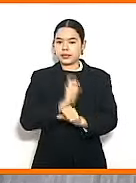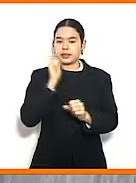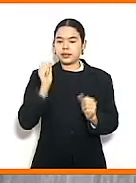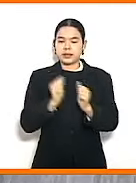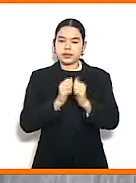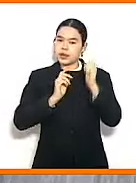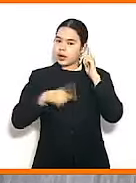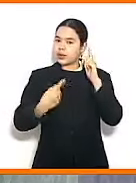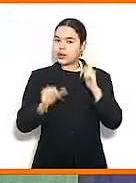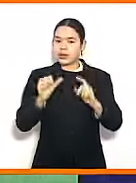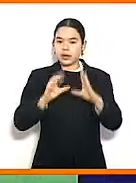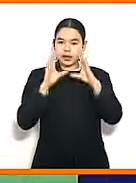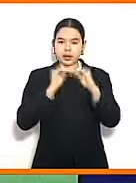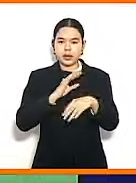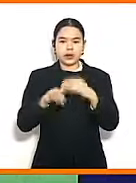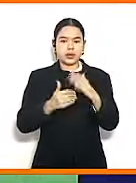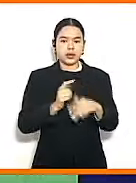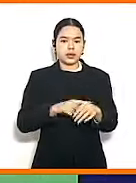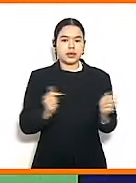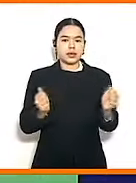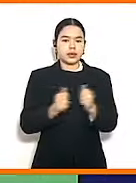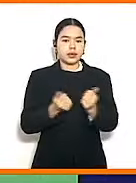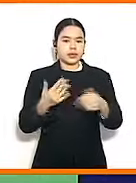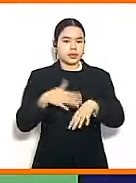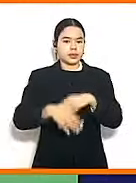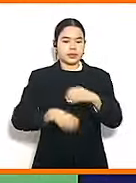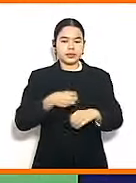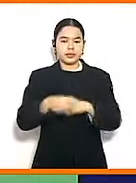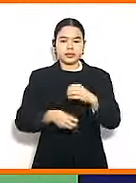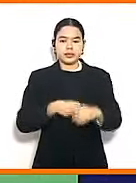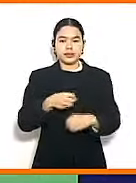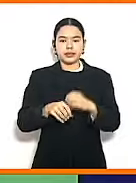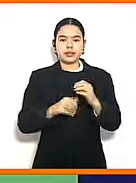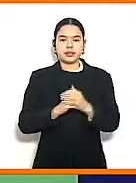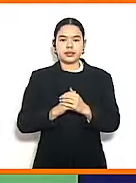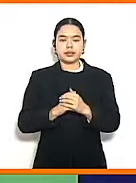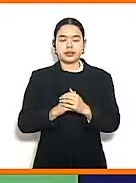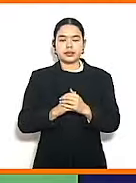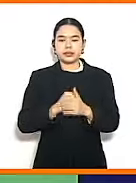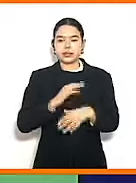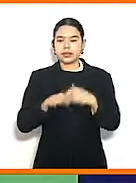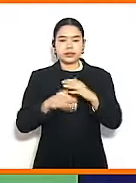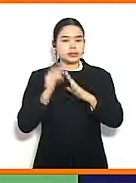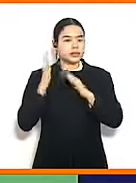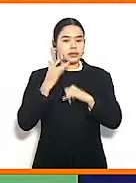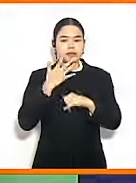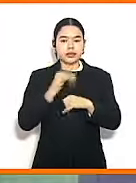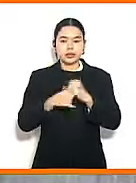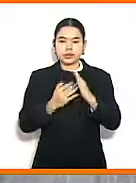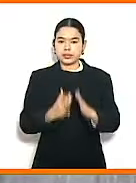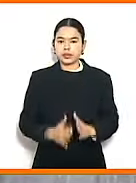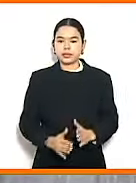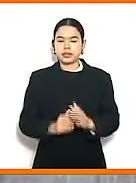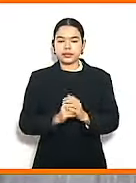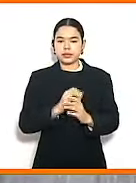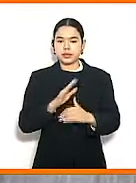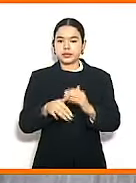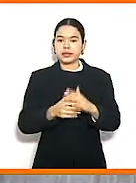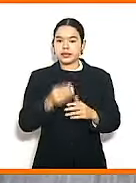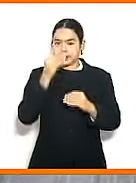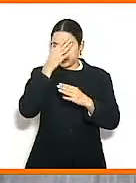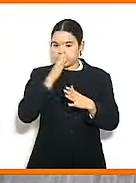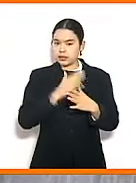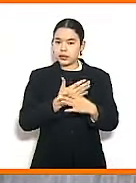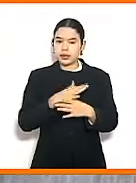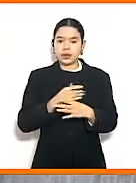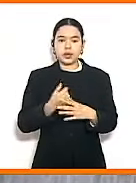Diaria para esta noche. En este momento, acompáñame a incluir las esferas dentro del juego. Suerte a cada uno de nuestros jugadores. Asimismo, les comparto que